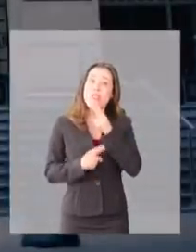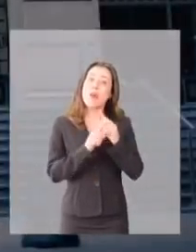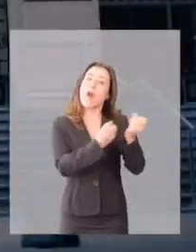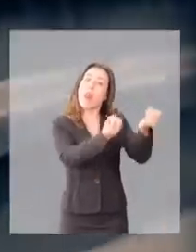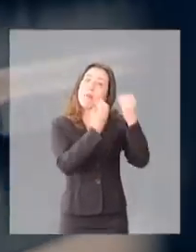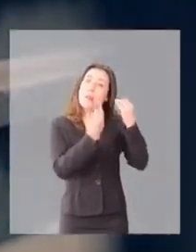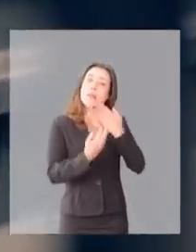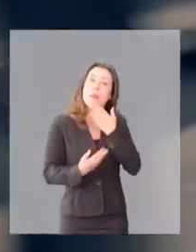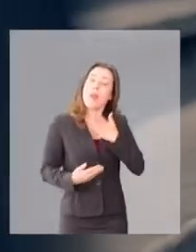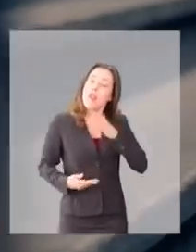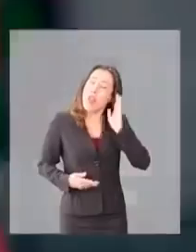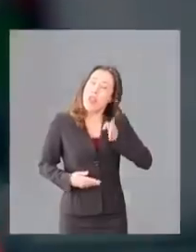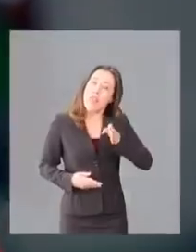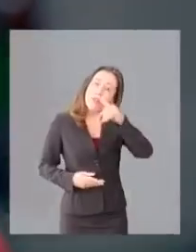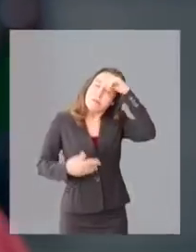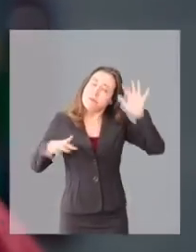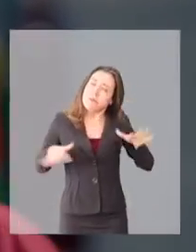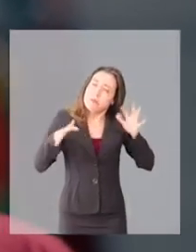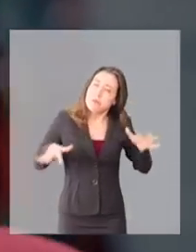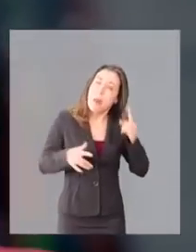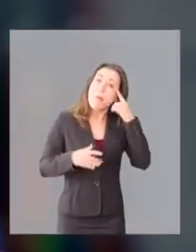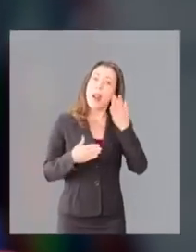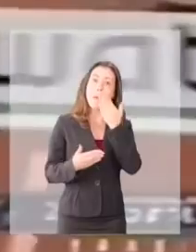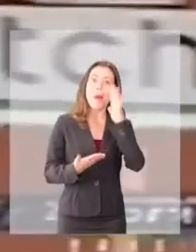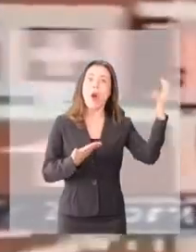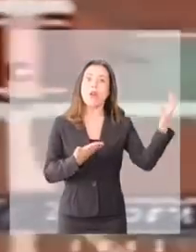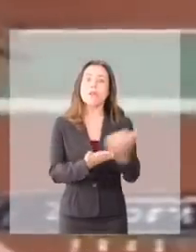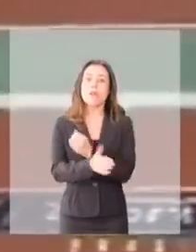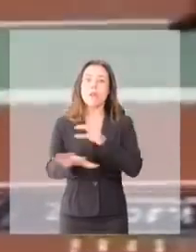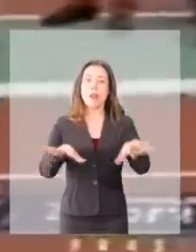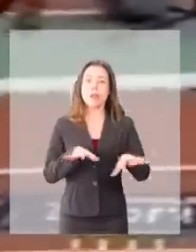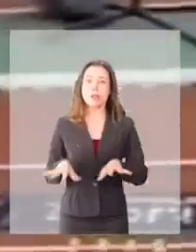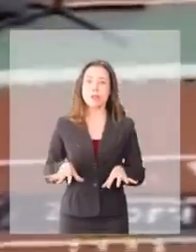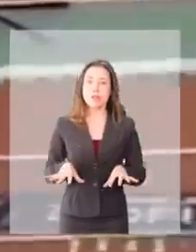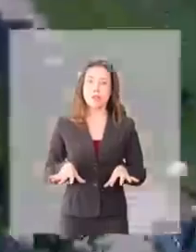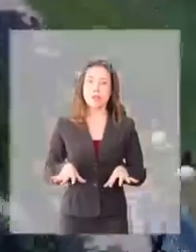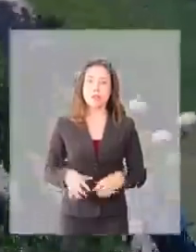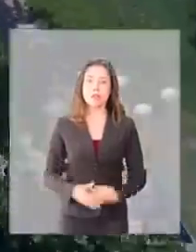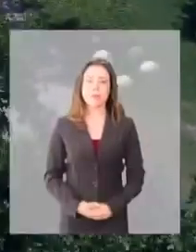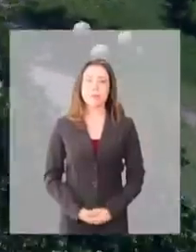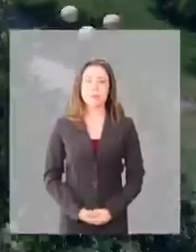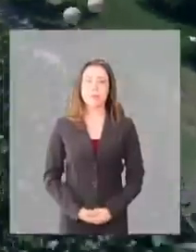la vida me enseñó también a sacrificarme para conseguir los mejores logros.